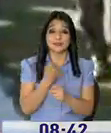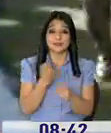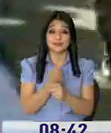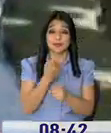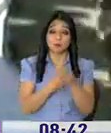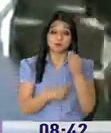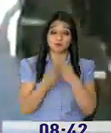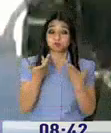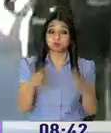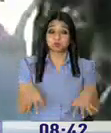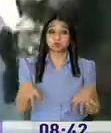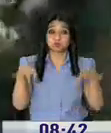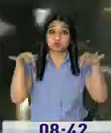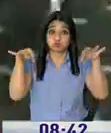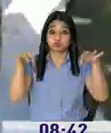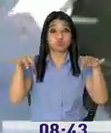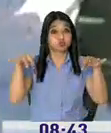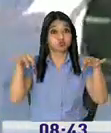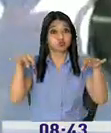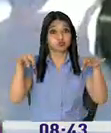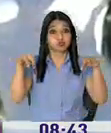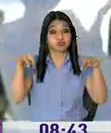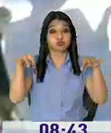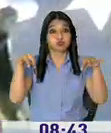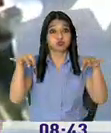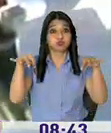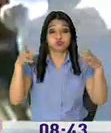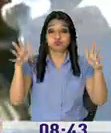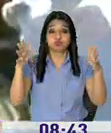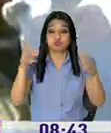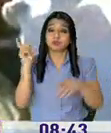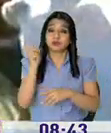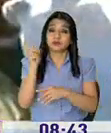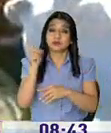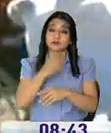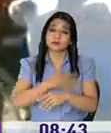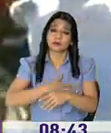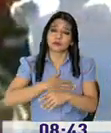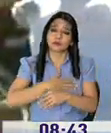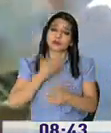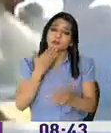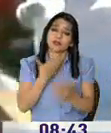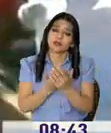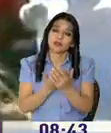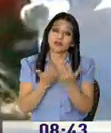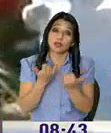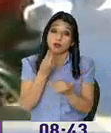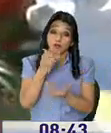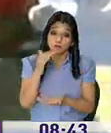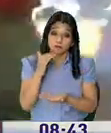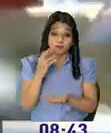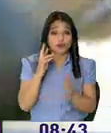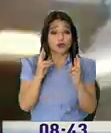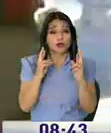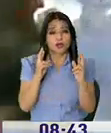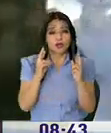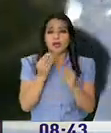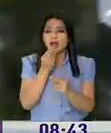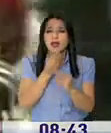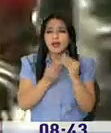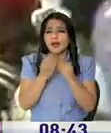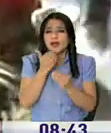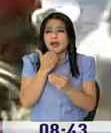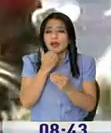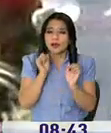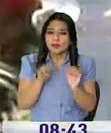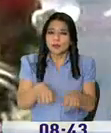de personas de recursos que no tenemos y necesitamos, y muchas gracias con estas donaciones, ojalá nos ayuden